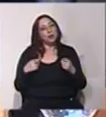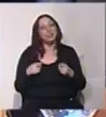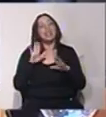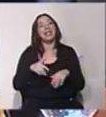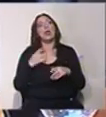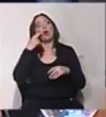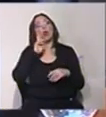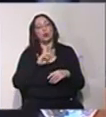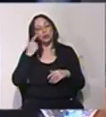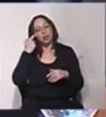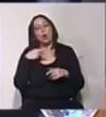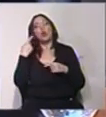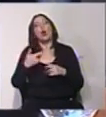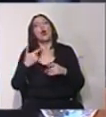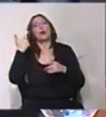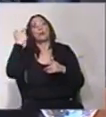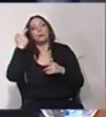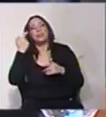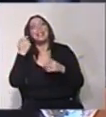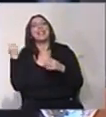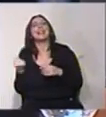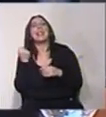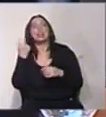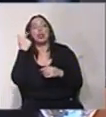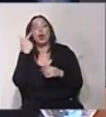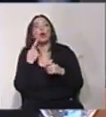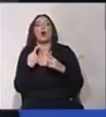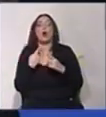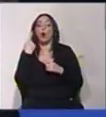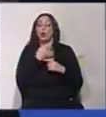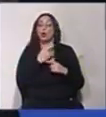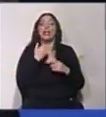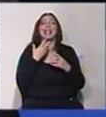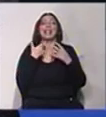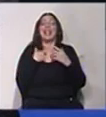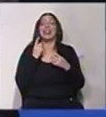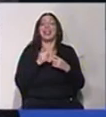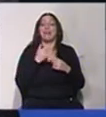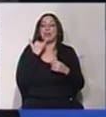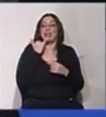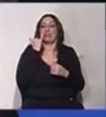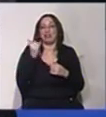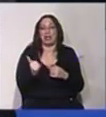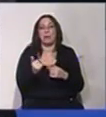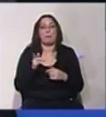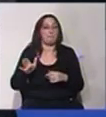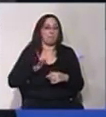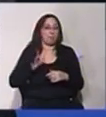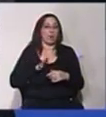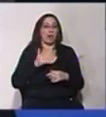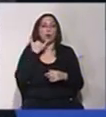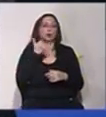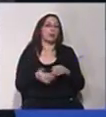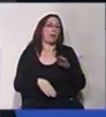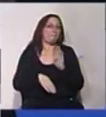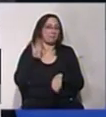tiene un intento de autoeliminación, y otra cosa es el que entiende que tiene que consultar. Ahí está. Bueno, las mujeres consultan más, y